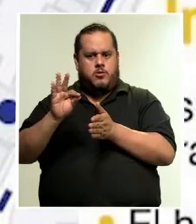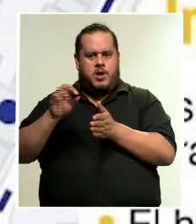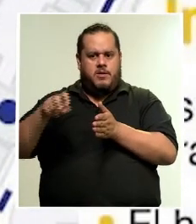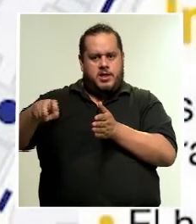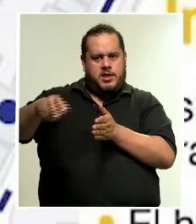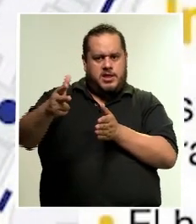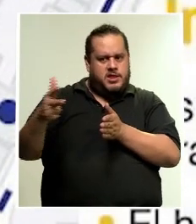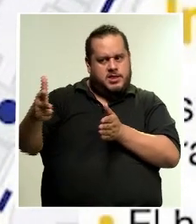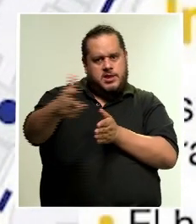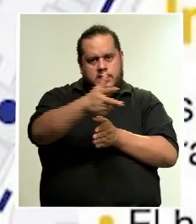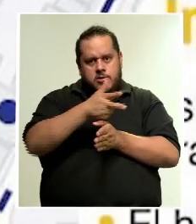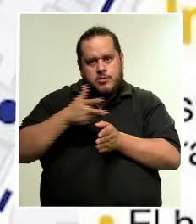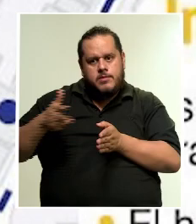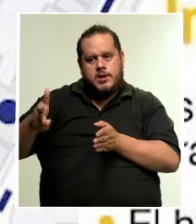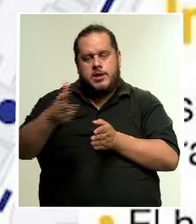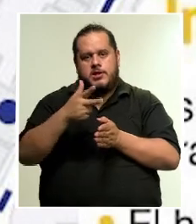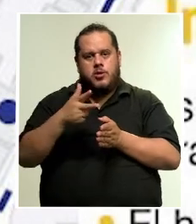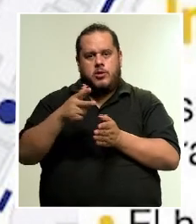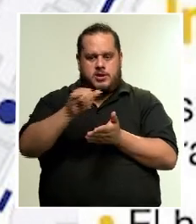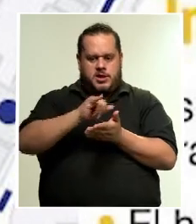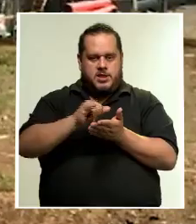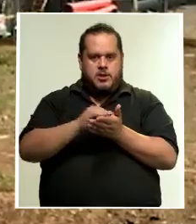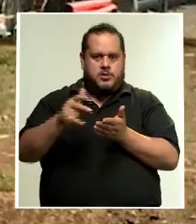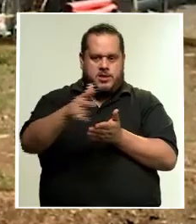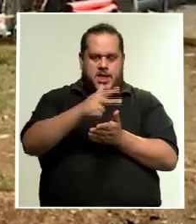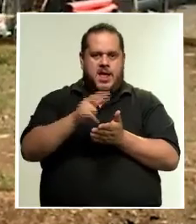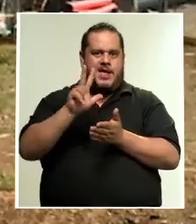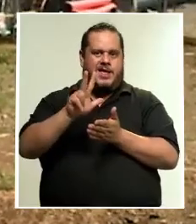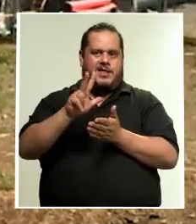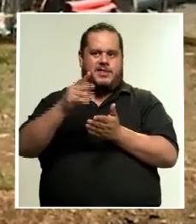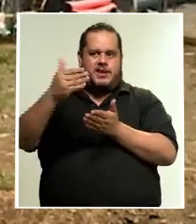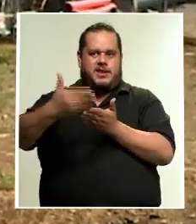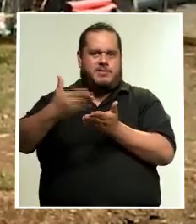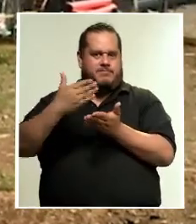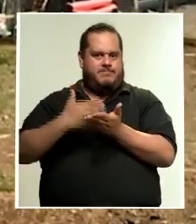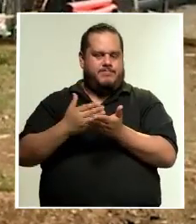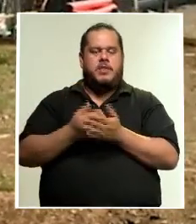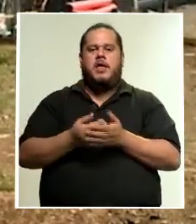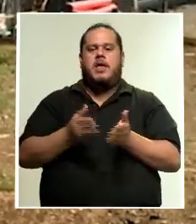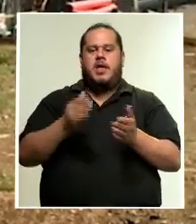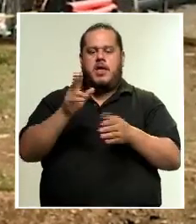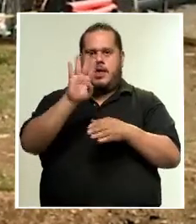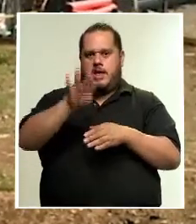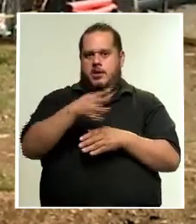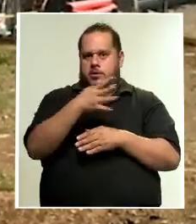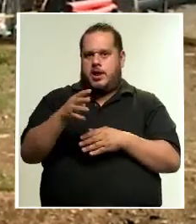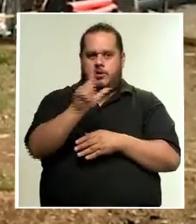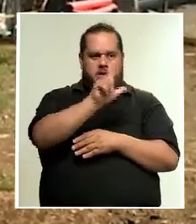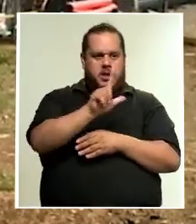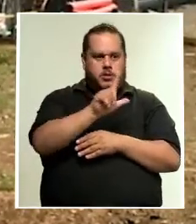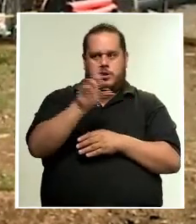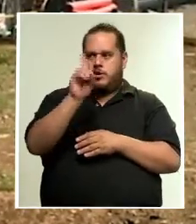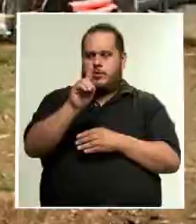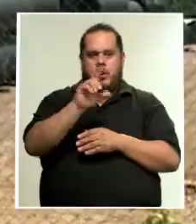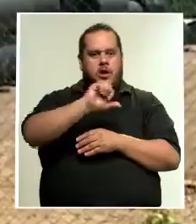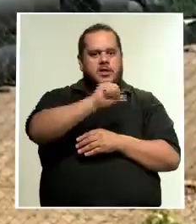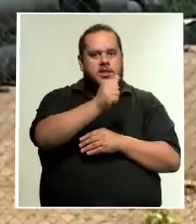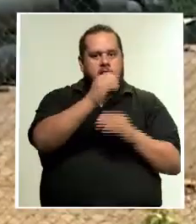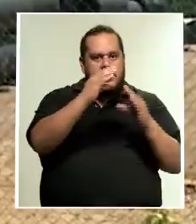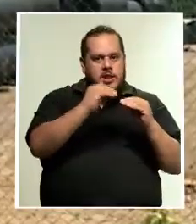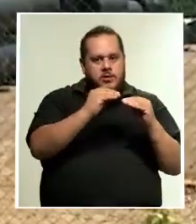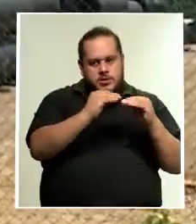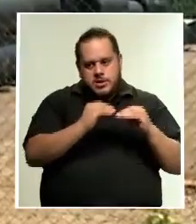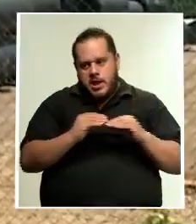que restringirá el paso en ambos sentidos. El horario de cierre se implementará de lunes a domingo de 10 de la noche a 5